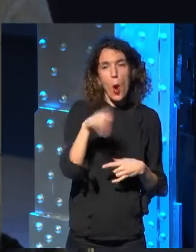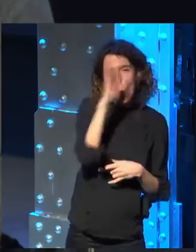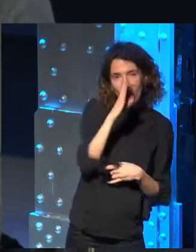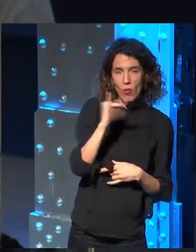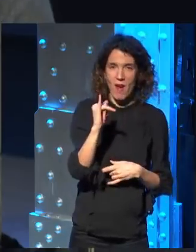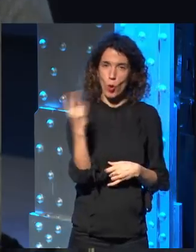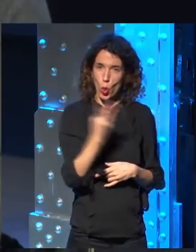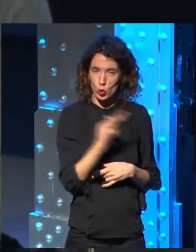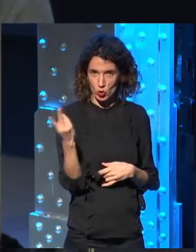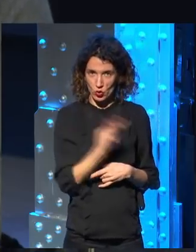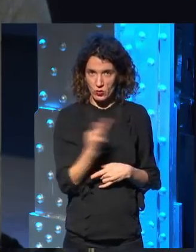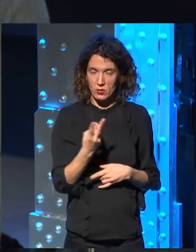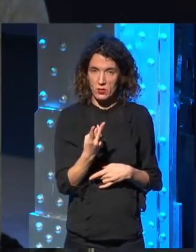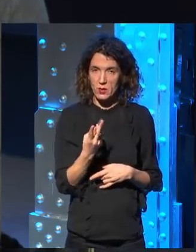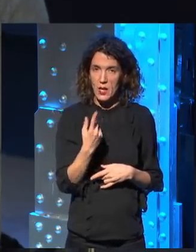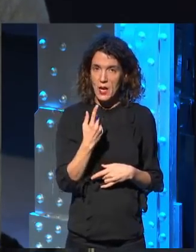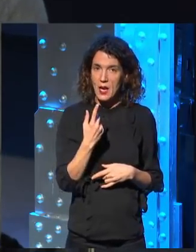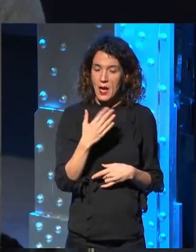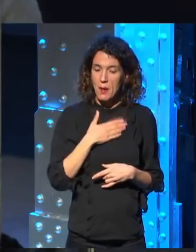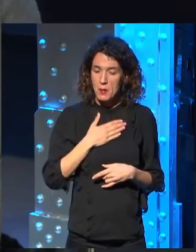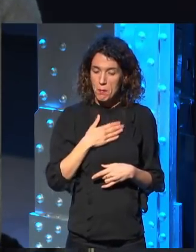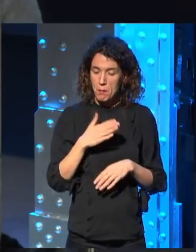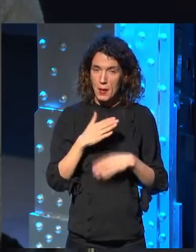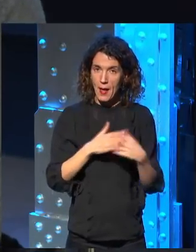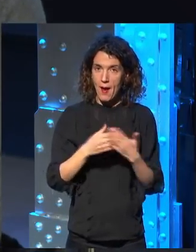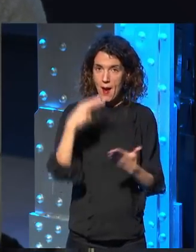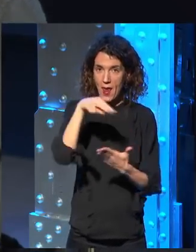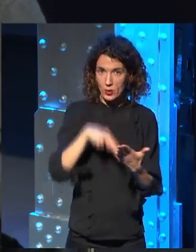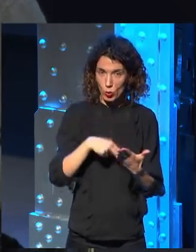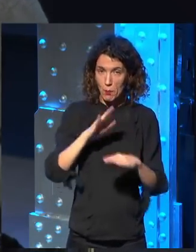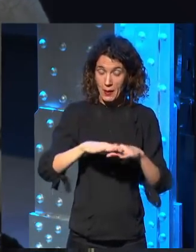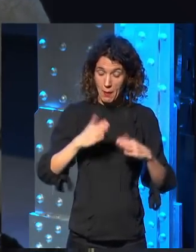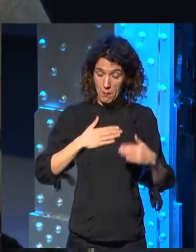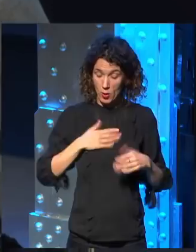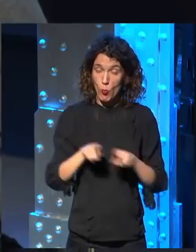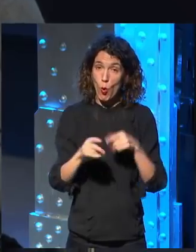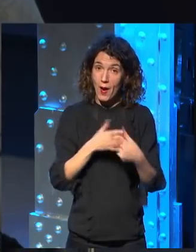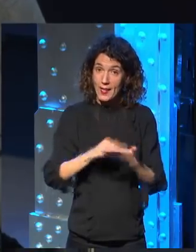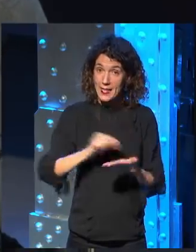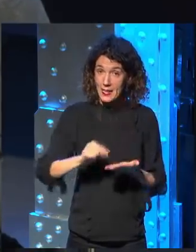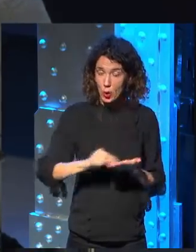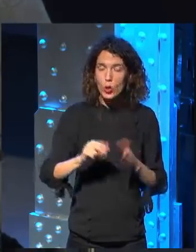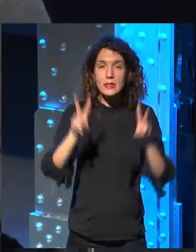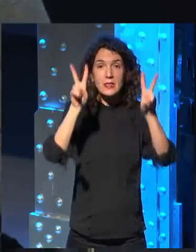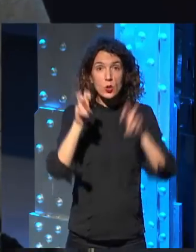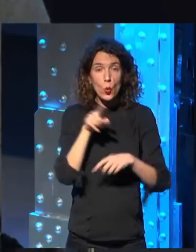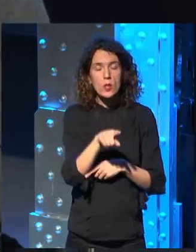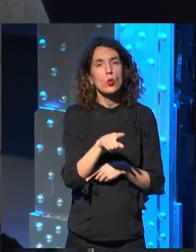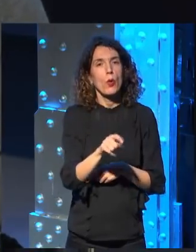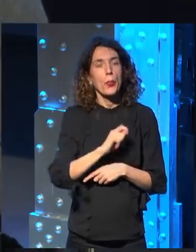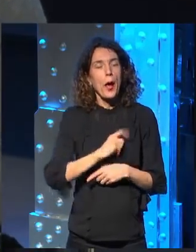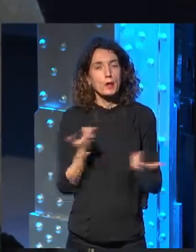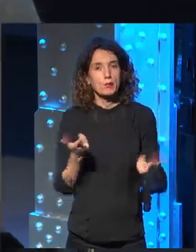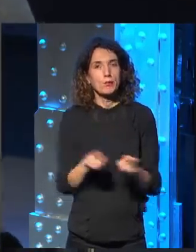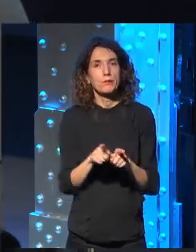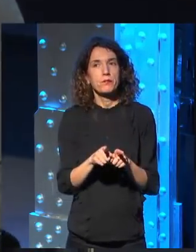algo, ¿no? Y a mí, no solo para el lector, sino para mí como escritor, el tener ese título ya me va